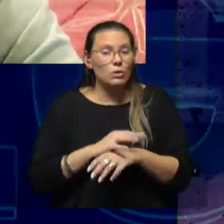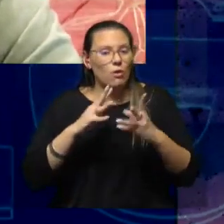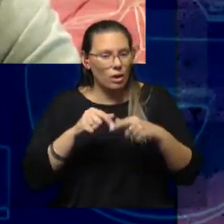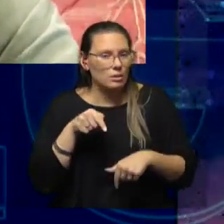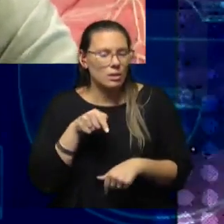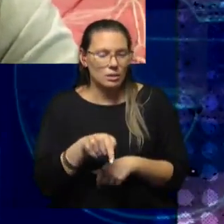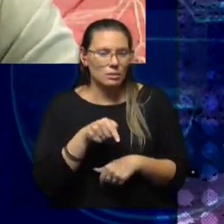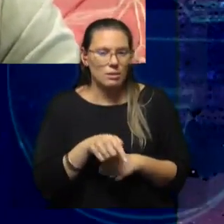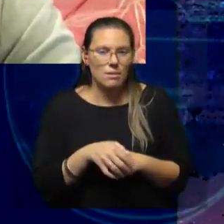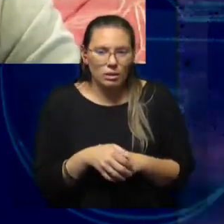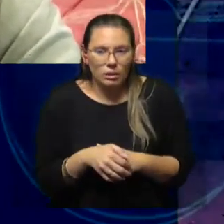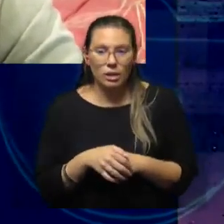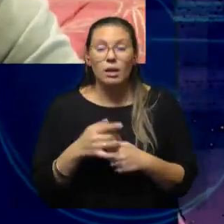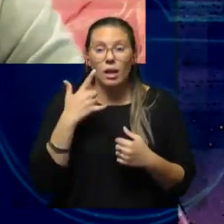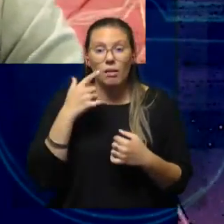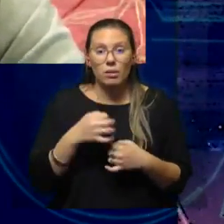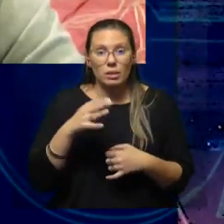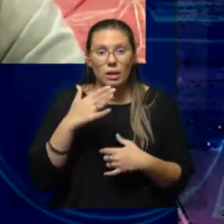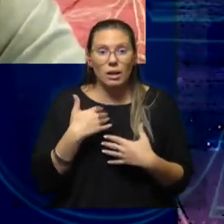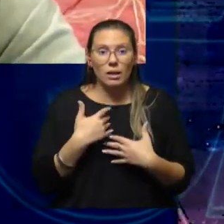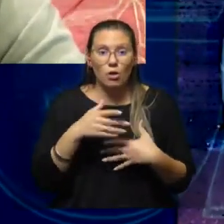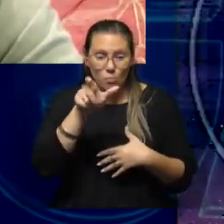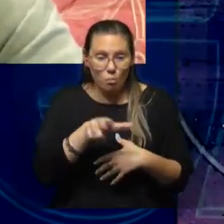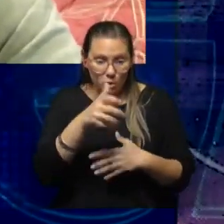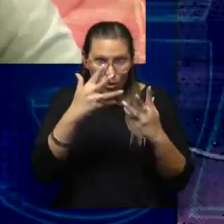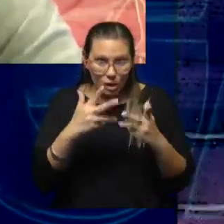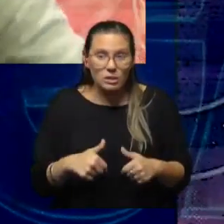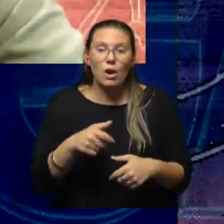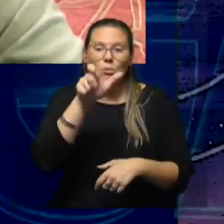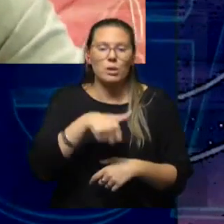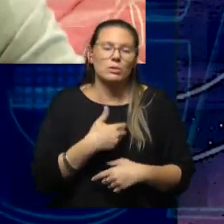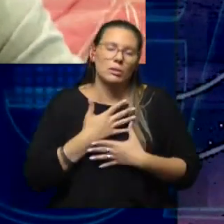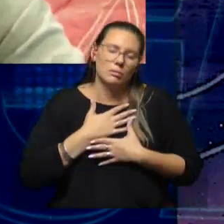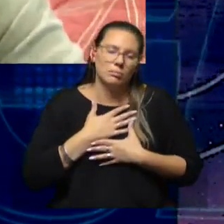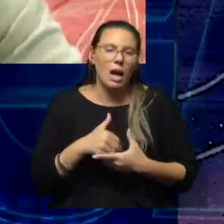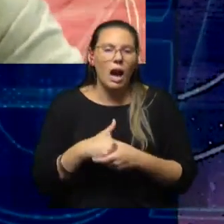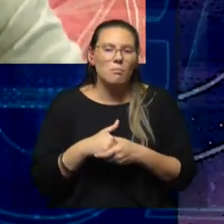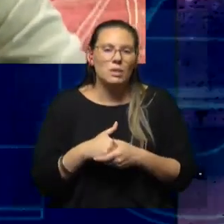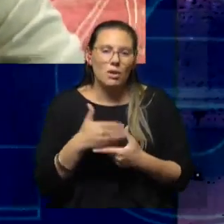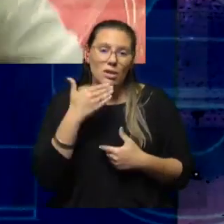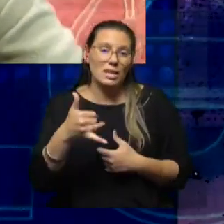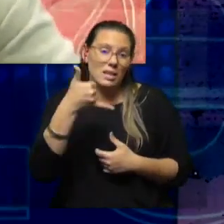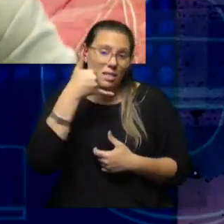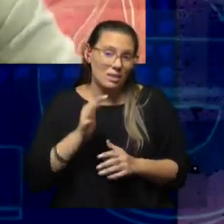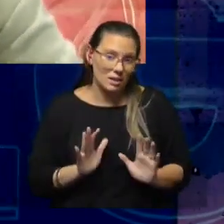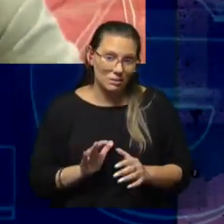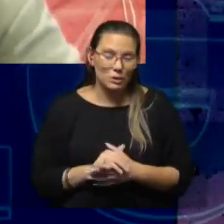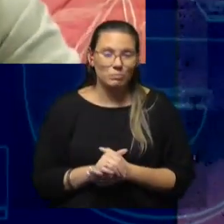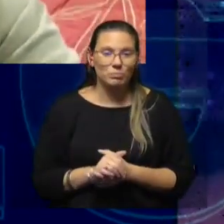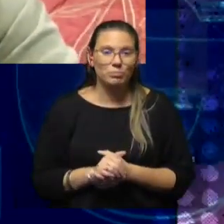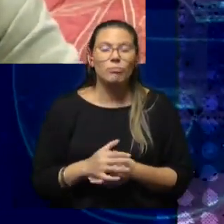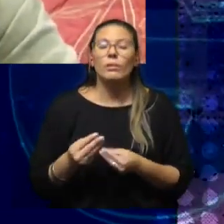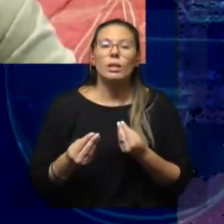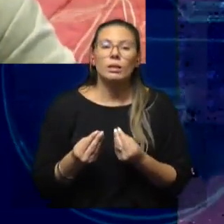esto y lo admiramos como organizador y como persona. Nos hemos hecho amigos a través del teléfono. ¿Y cómo